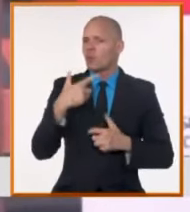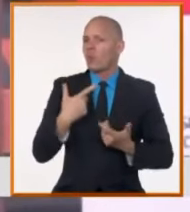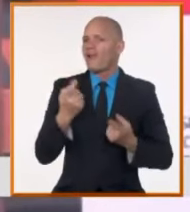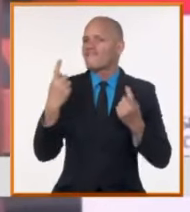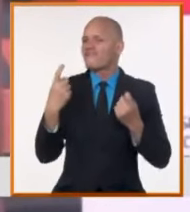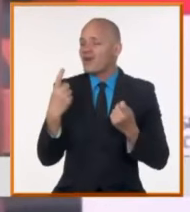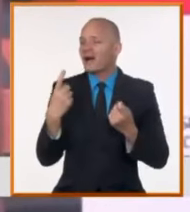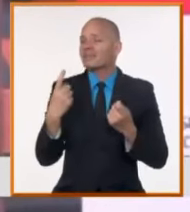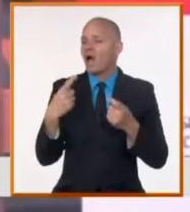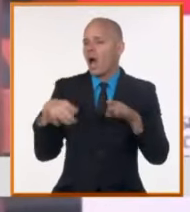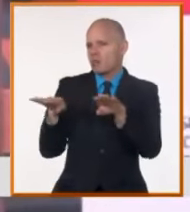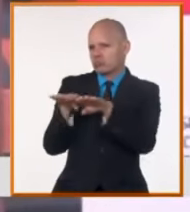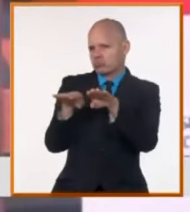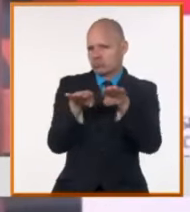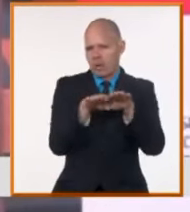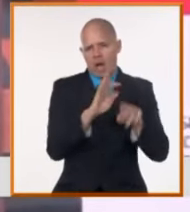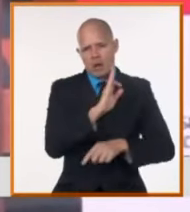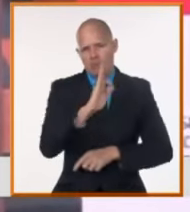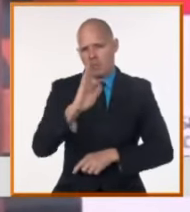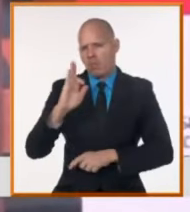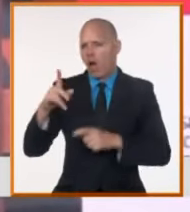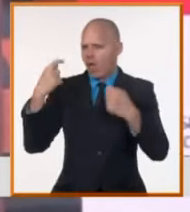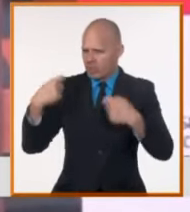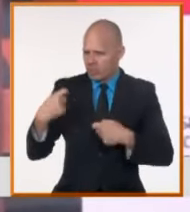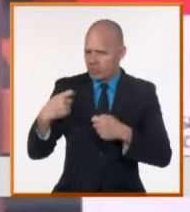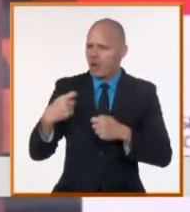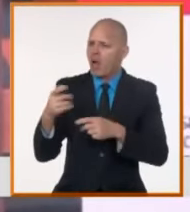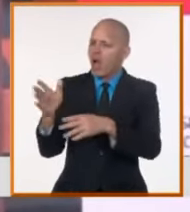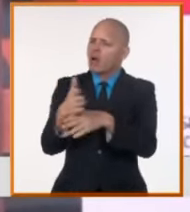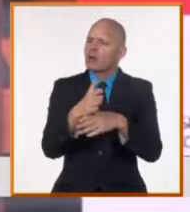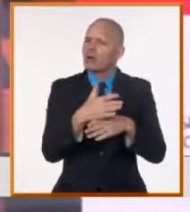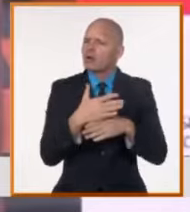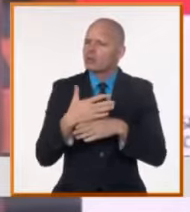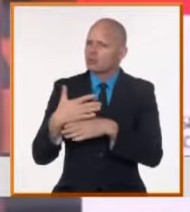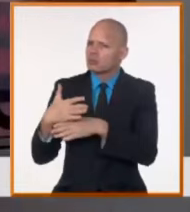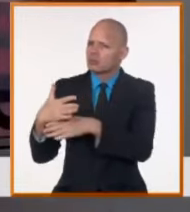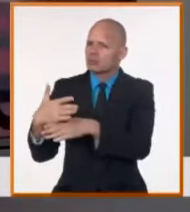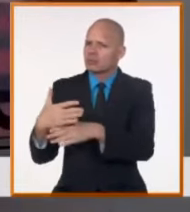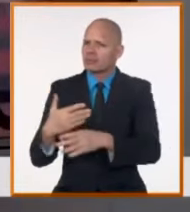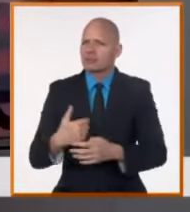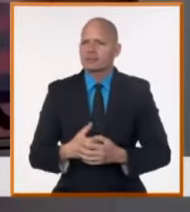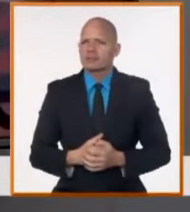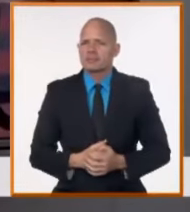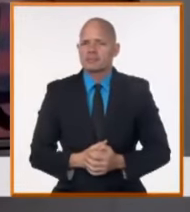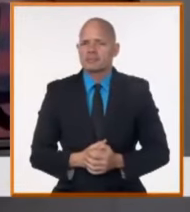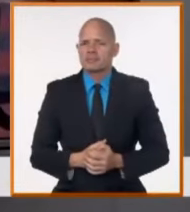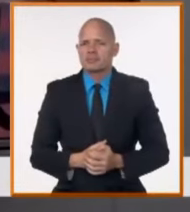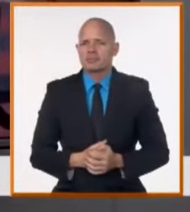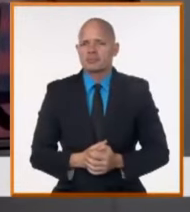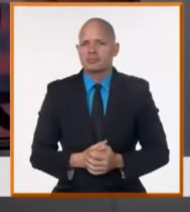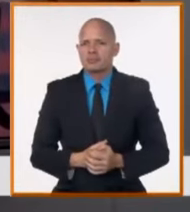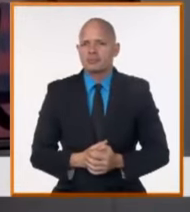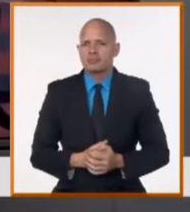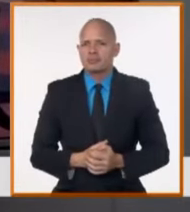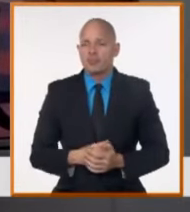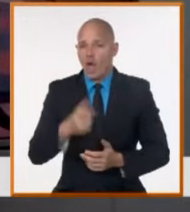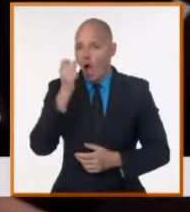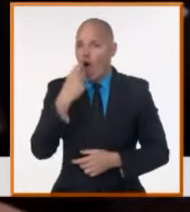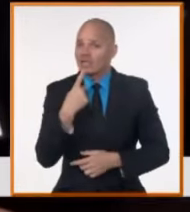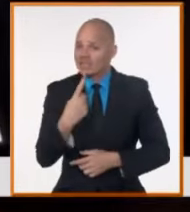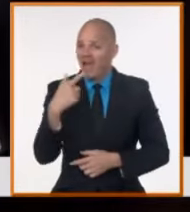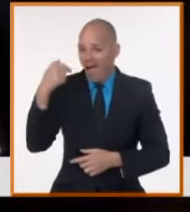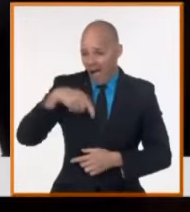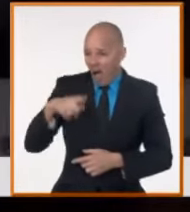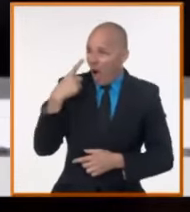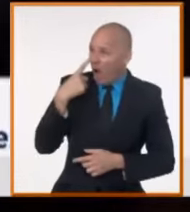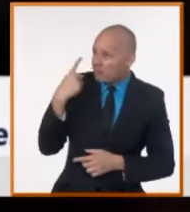necesidad y el respeto de la soberanía y la identidad de los pueblos. Ilegal, Mire, la doctrina Monroe está más vigente que nunca, en el sentido de que